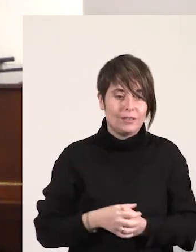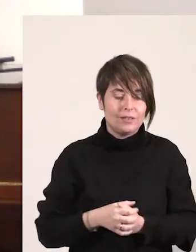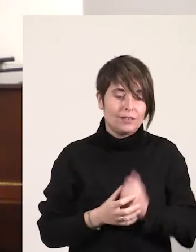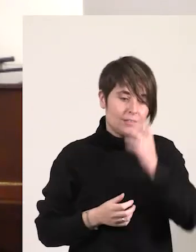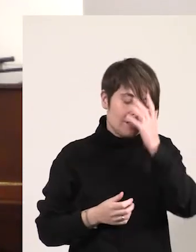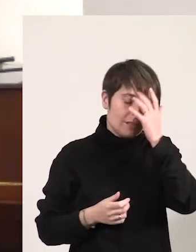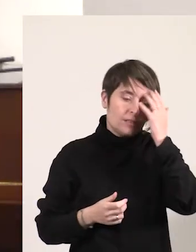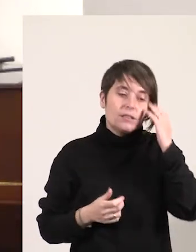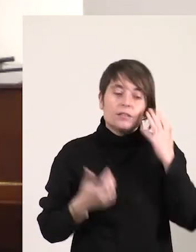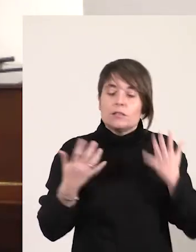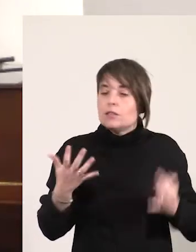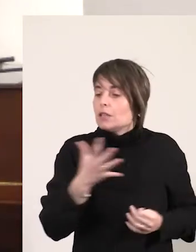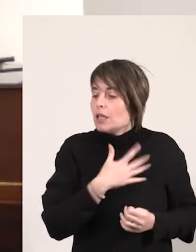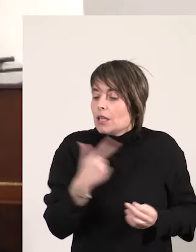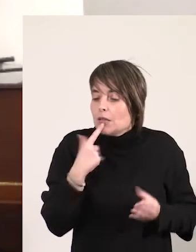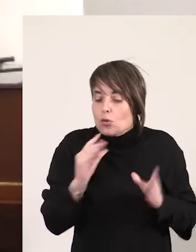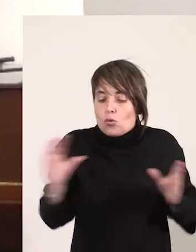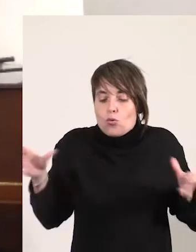venían a estudiar.